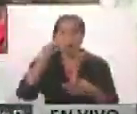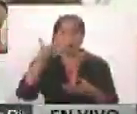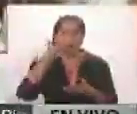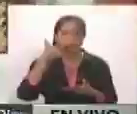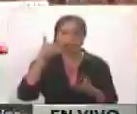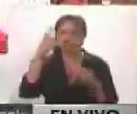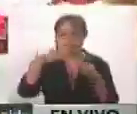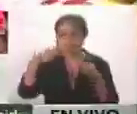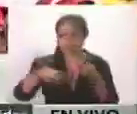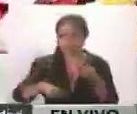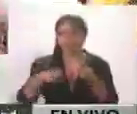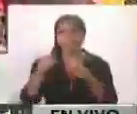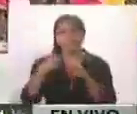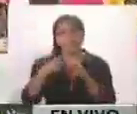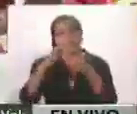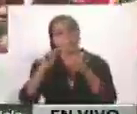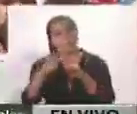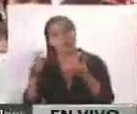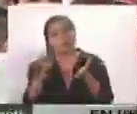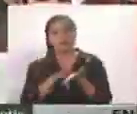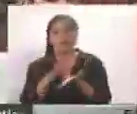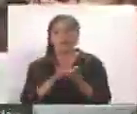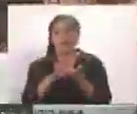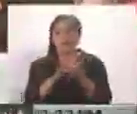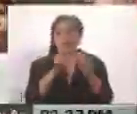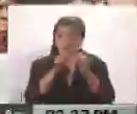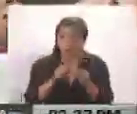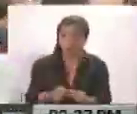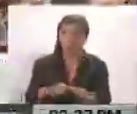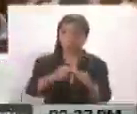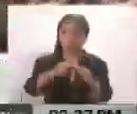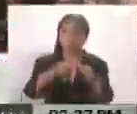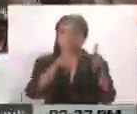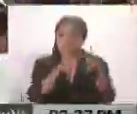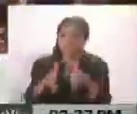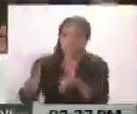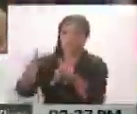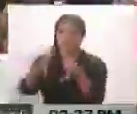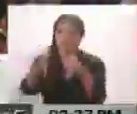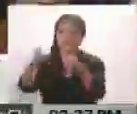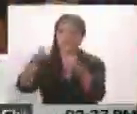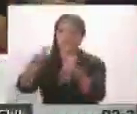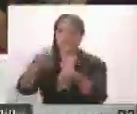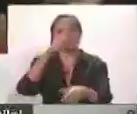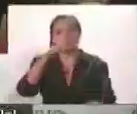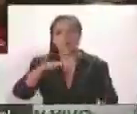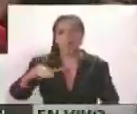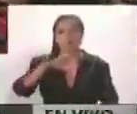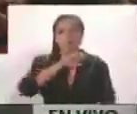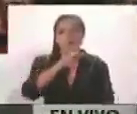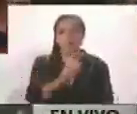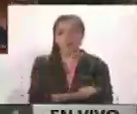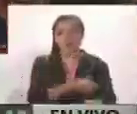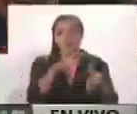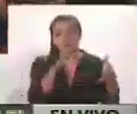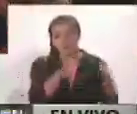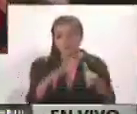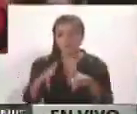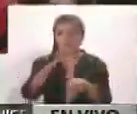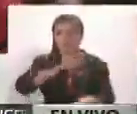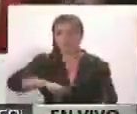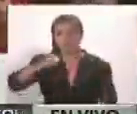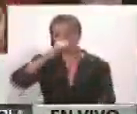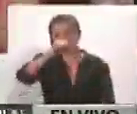paz, la tranquilidad y seguir profundizando en el camino del poder popular, que es el camino del